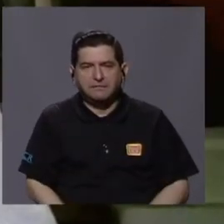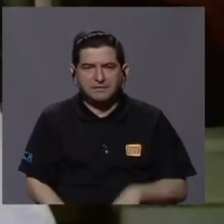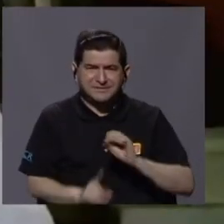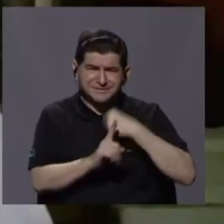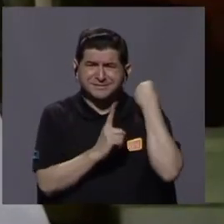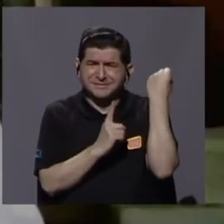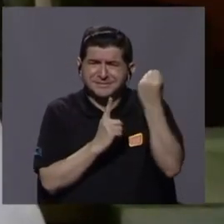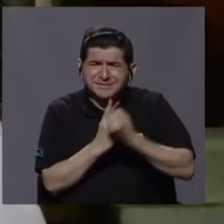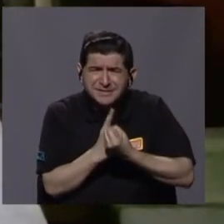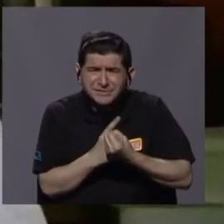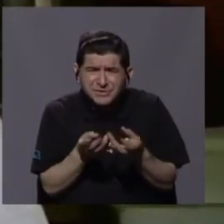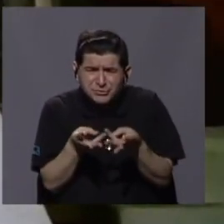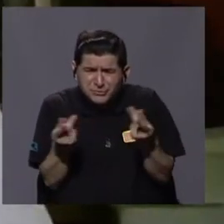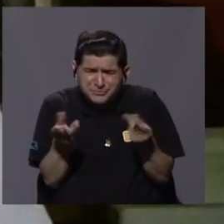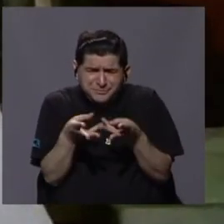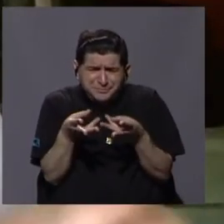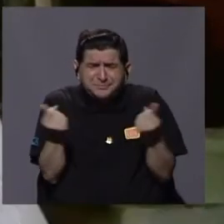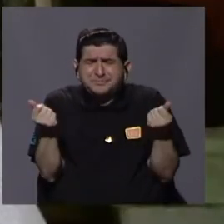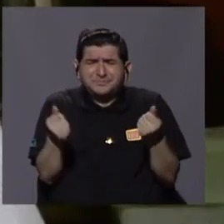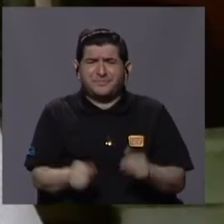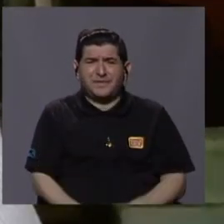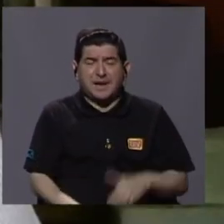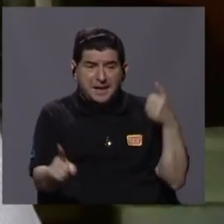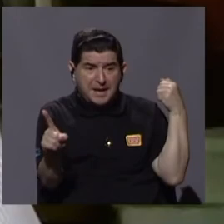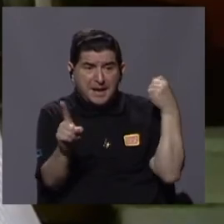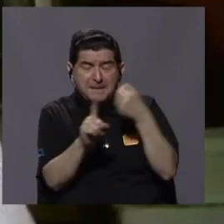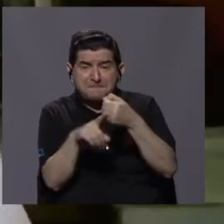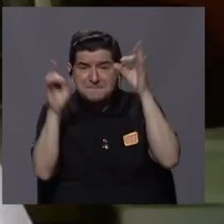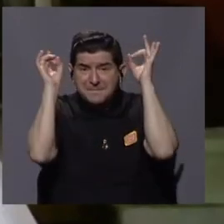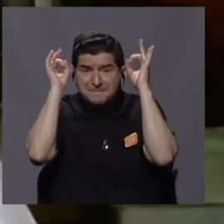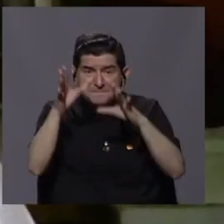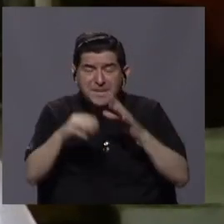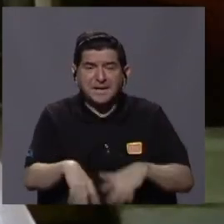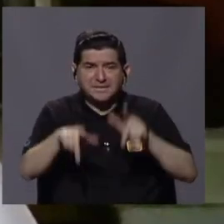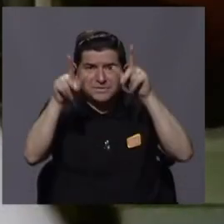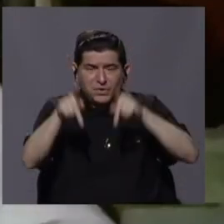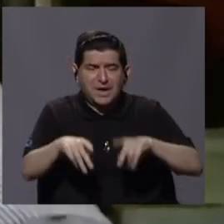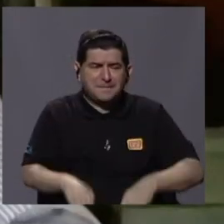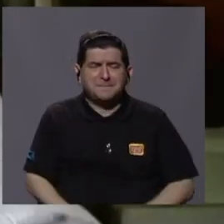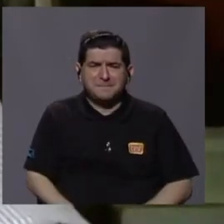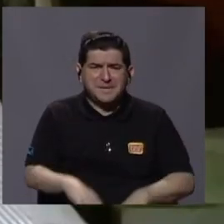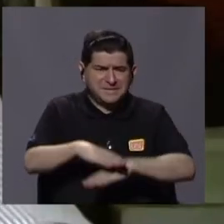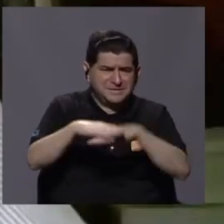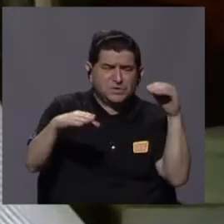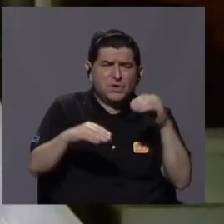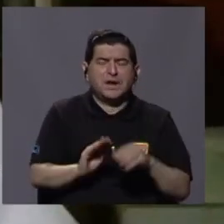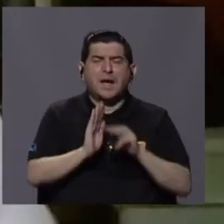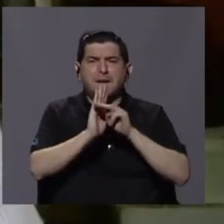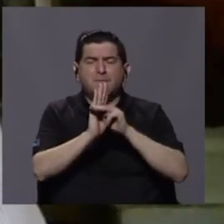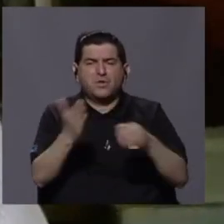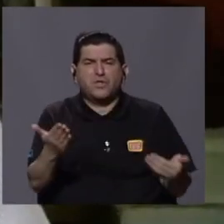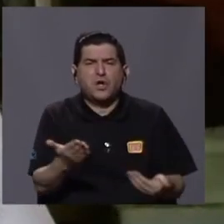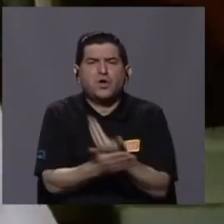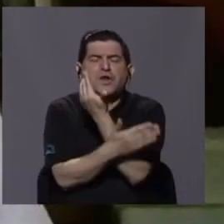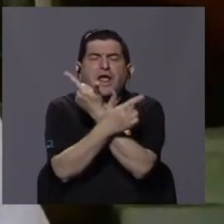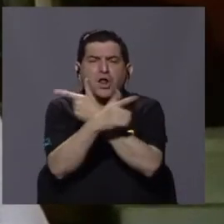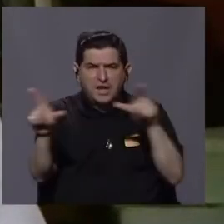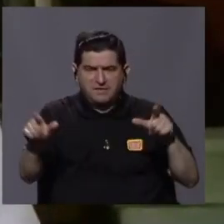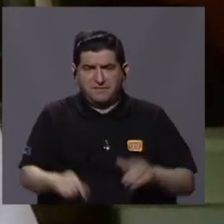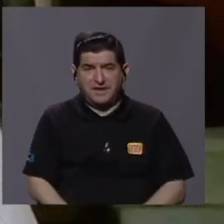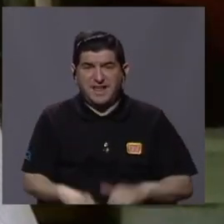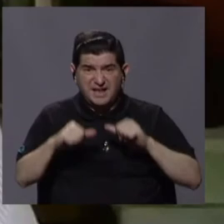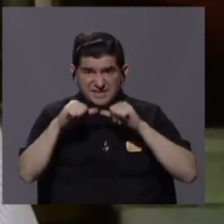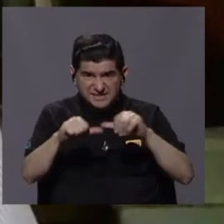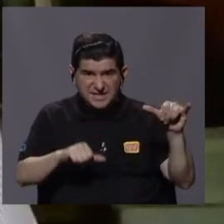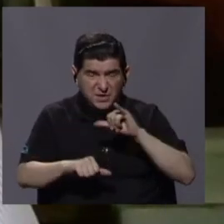condición que generó la el impacto más brutal en los más excluidos el modelo el modelo neoliberal si seguimos